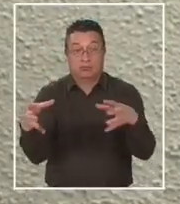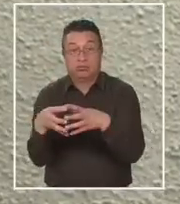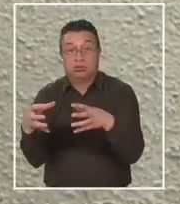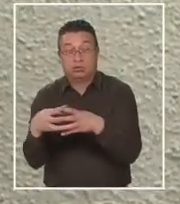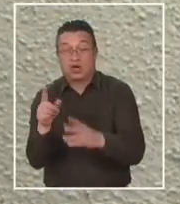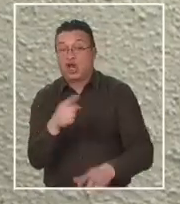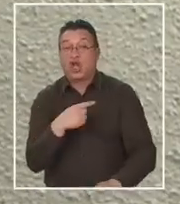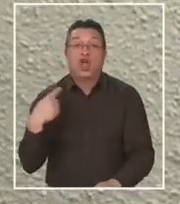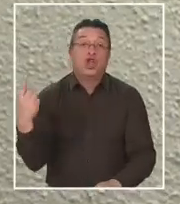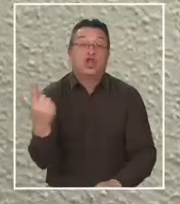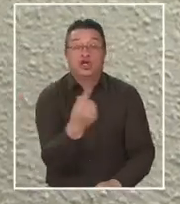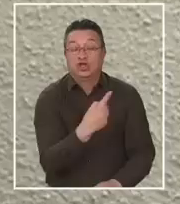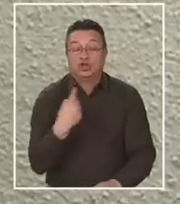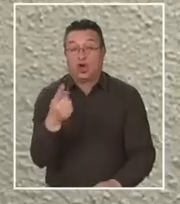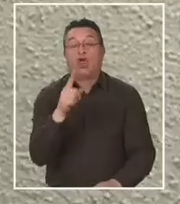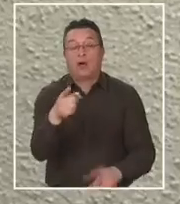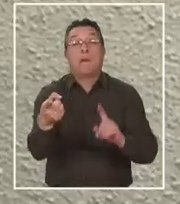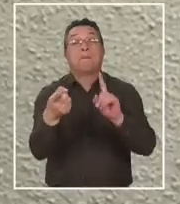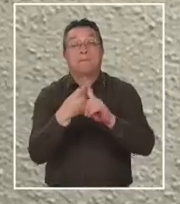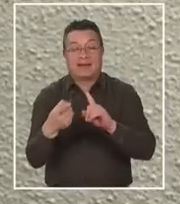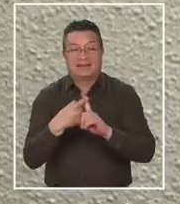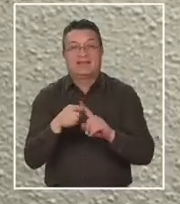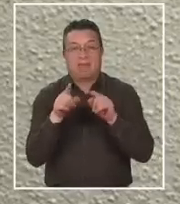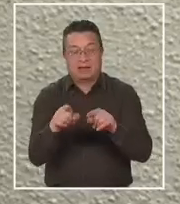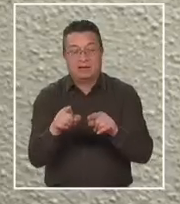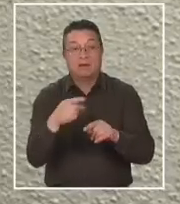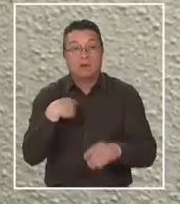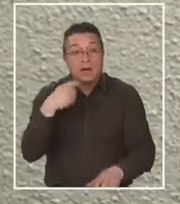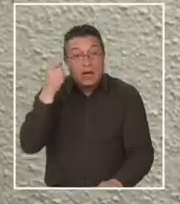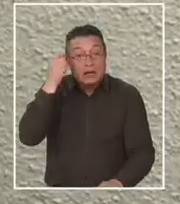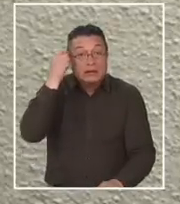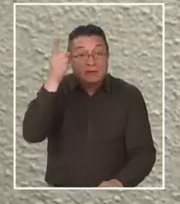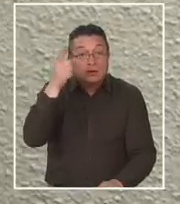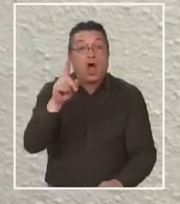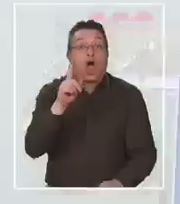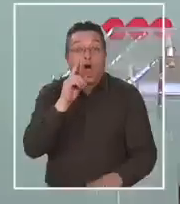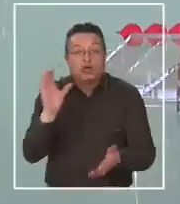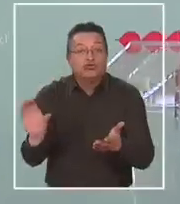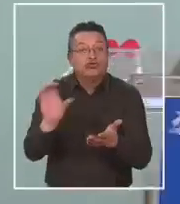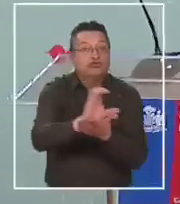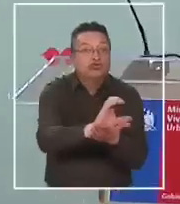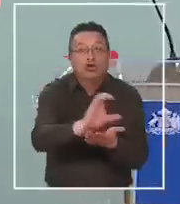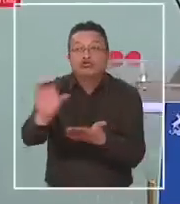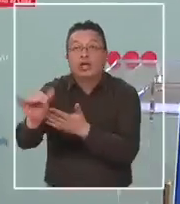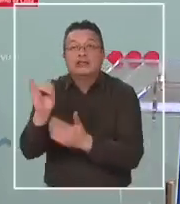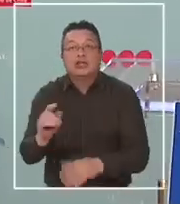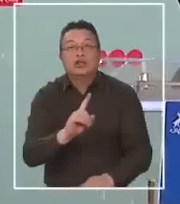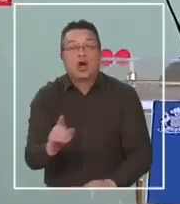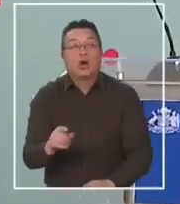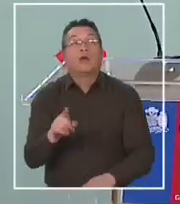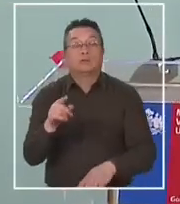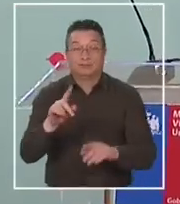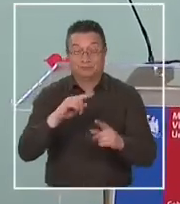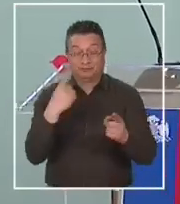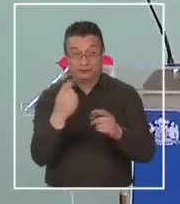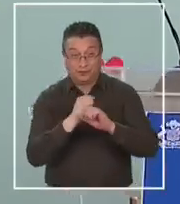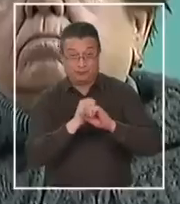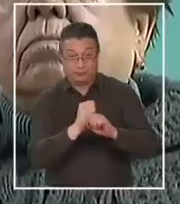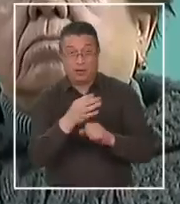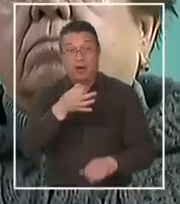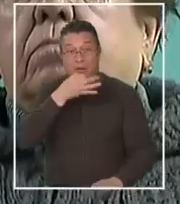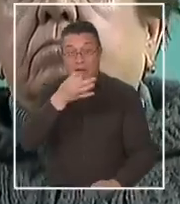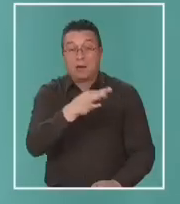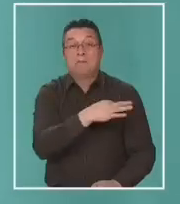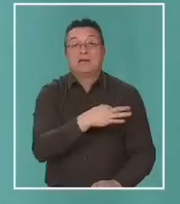como de todos quienes aparecen participando en ella, para saber si hay traspasos de dinero. La oposición quiere que se cite a declarar al ministro